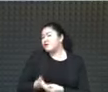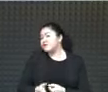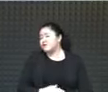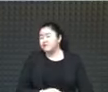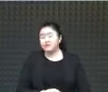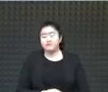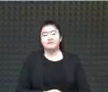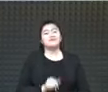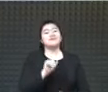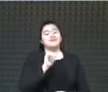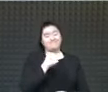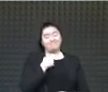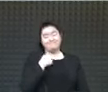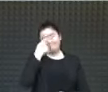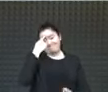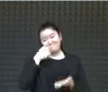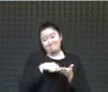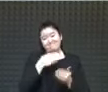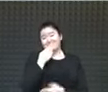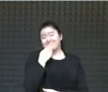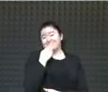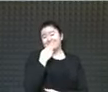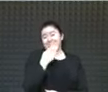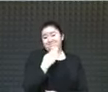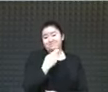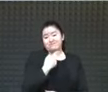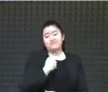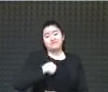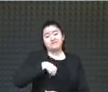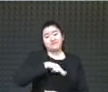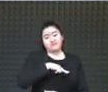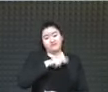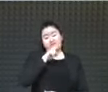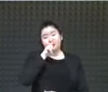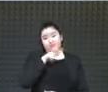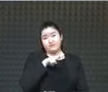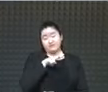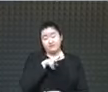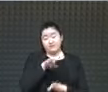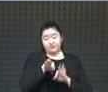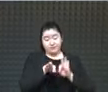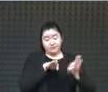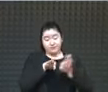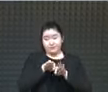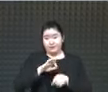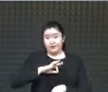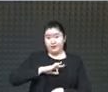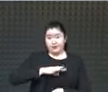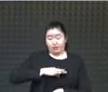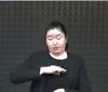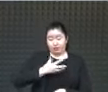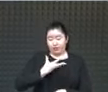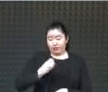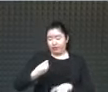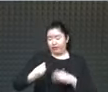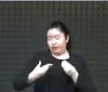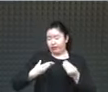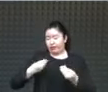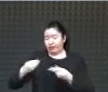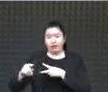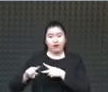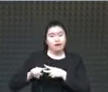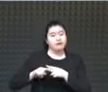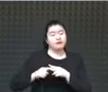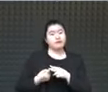dicho en otras ocasiones, evidentemente hemos estado trabajando desde el inicio de la pandemia, poniendo